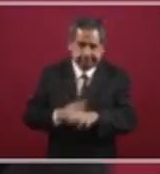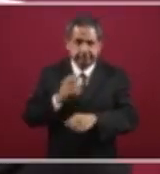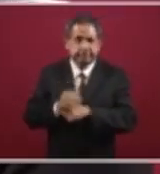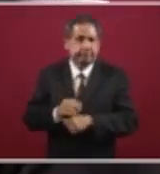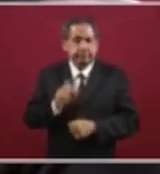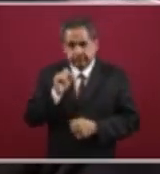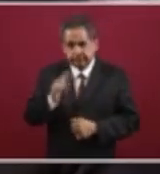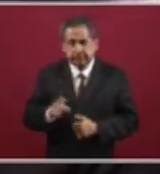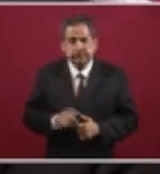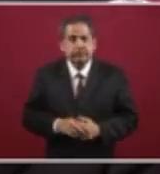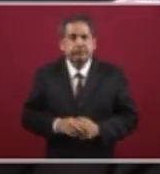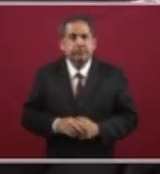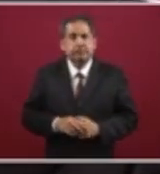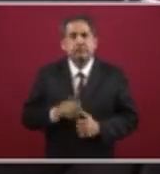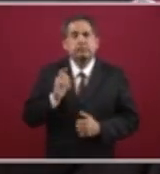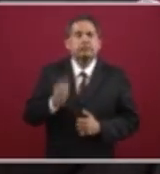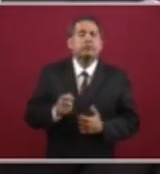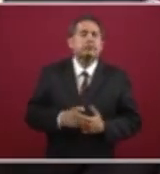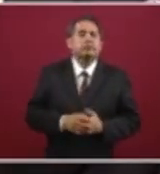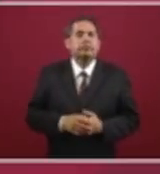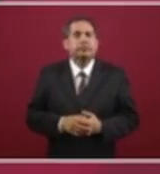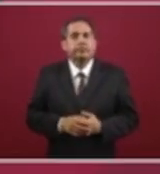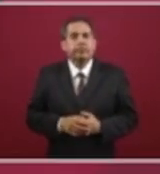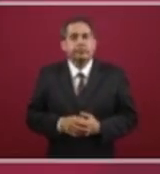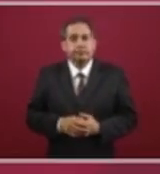Incluso hasta